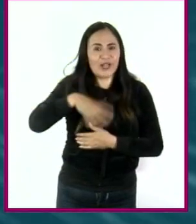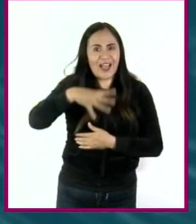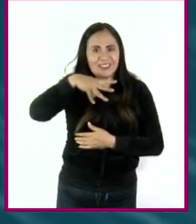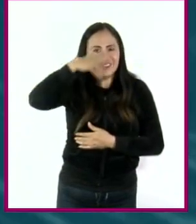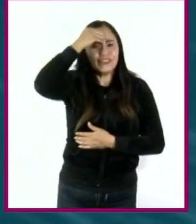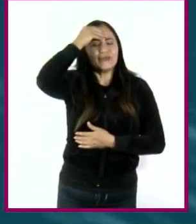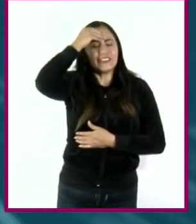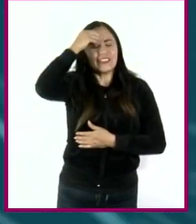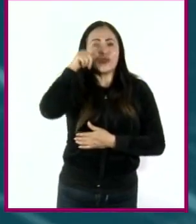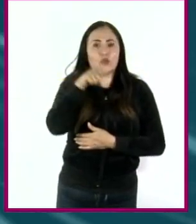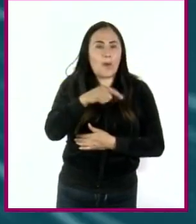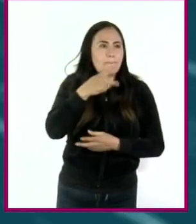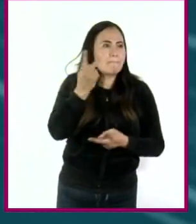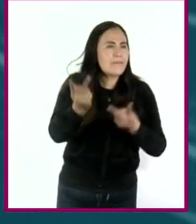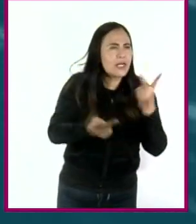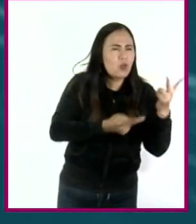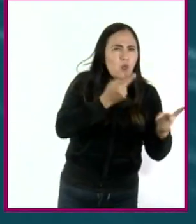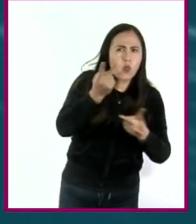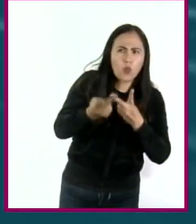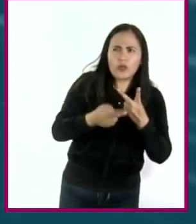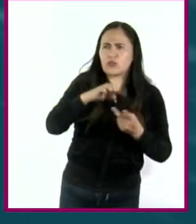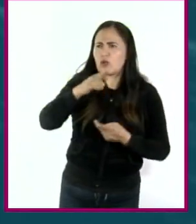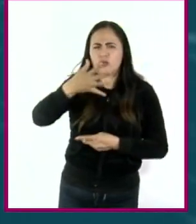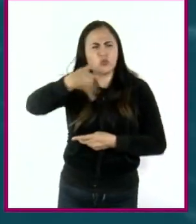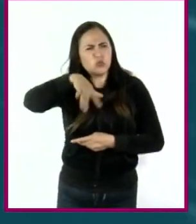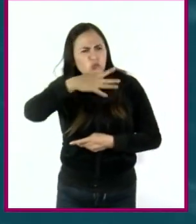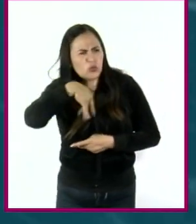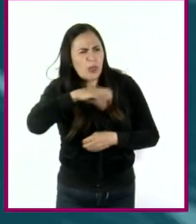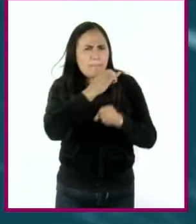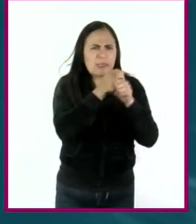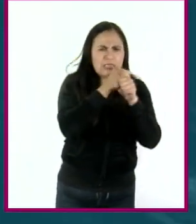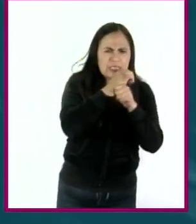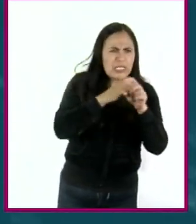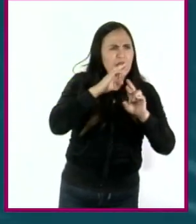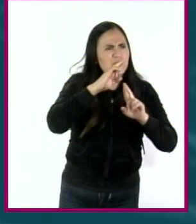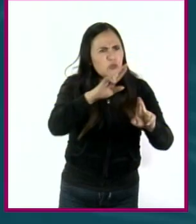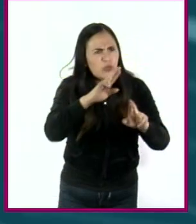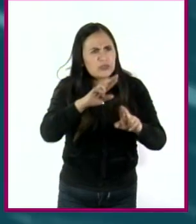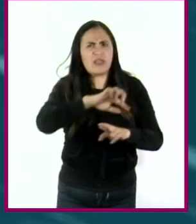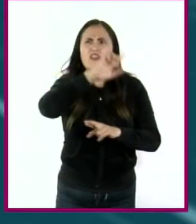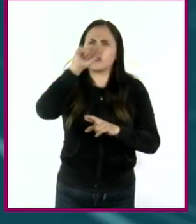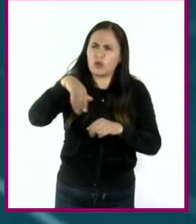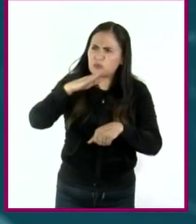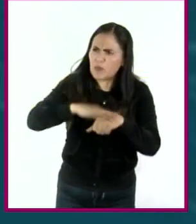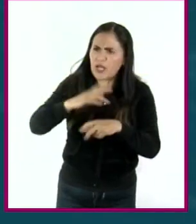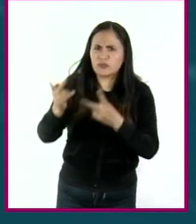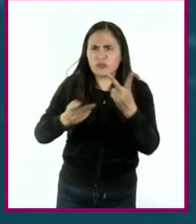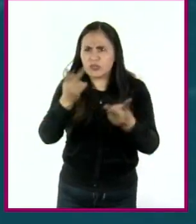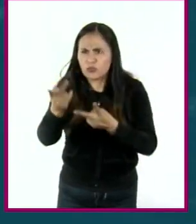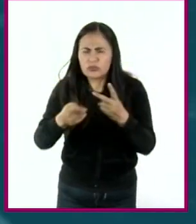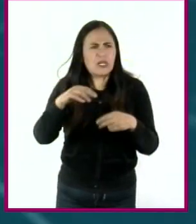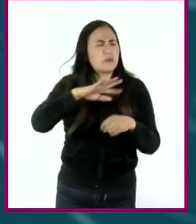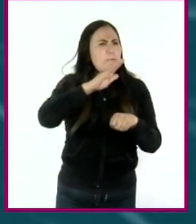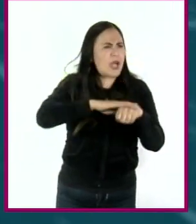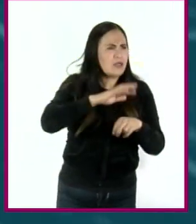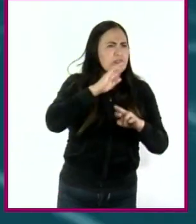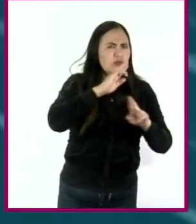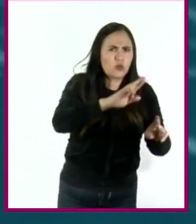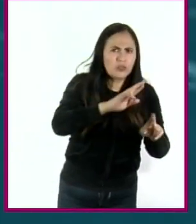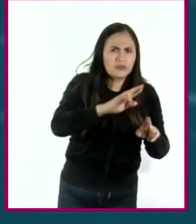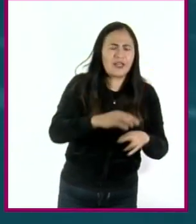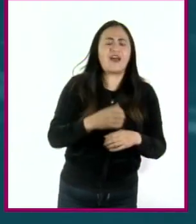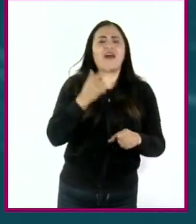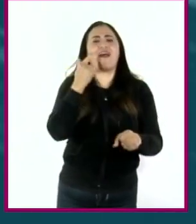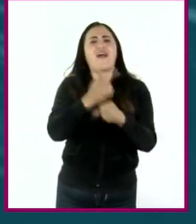lleva a hacerte preguntas, a buscar respuestas y luego te lleva más preguntas y encuentras más respuestas y así, hasta darte